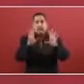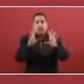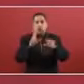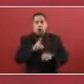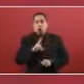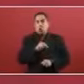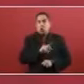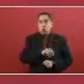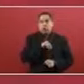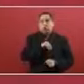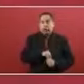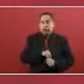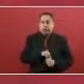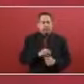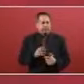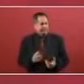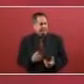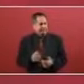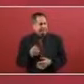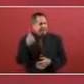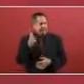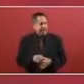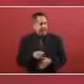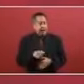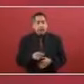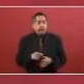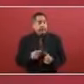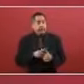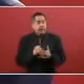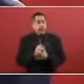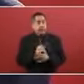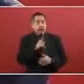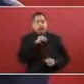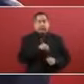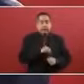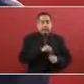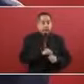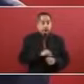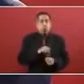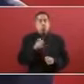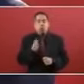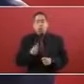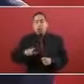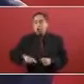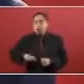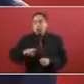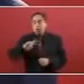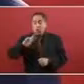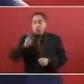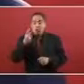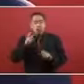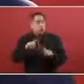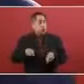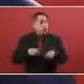es que se mantengan en secreto las devoluciones que hace el gobierno de